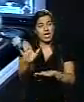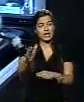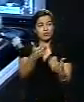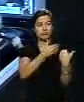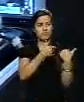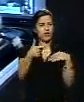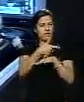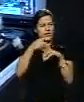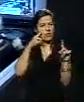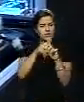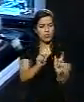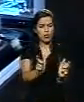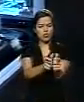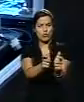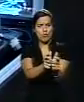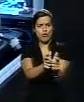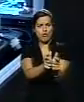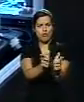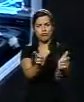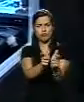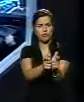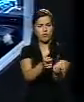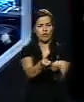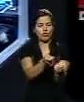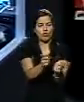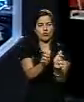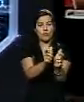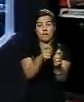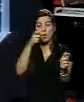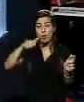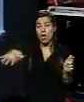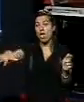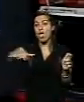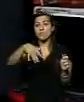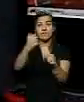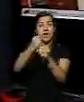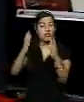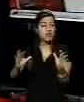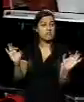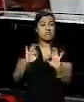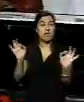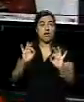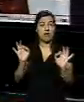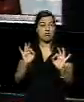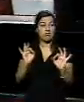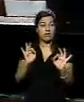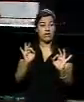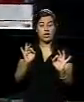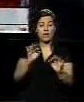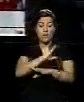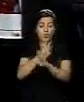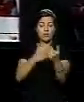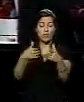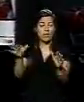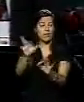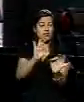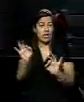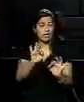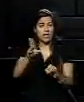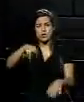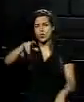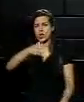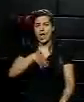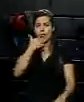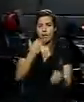para una élite, para su gente, pero para las clases trabajadoras, para las clases del Poder Popular nunca han